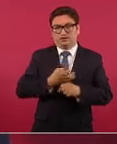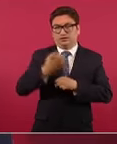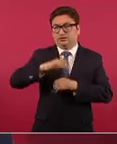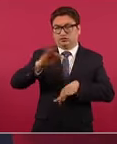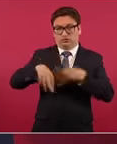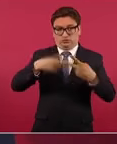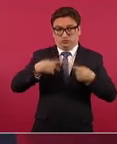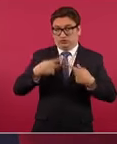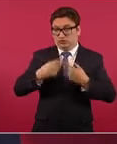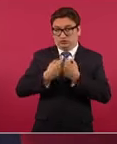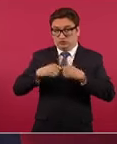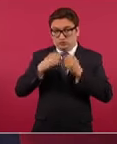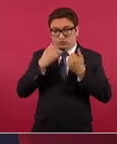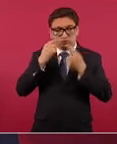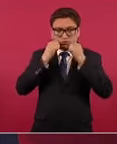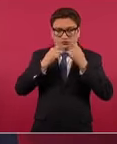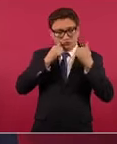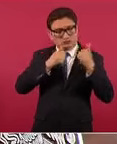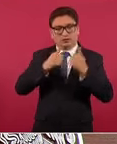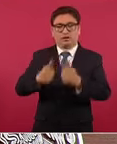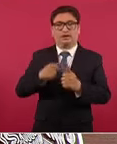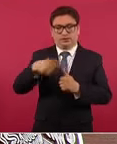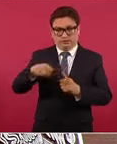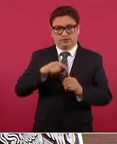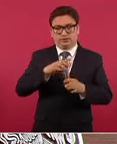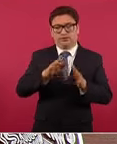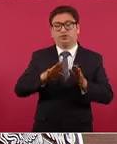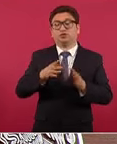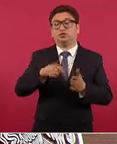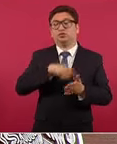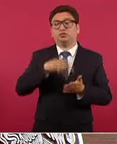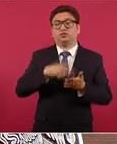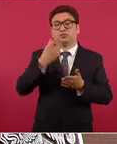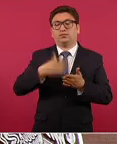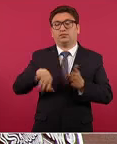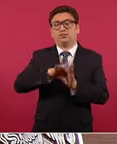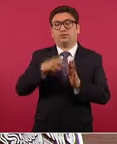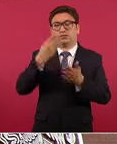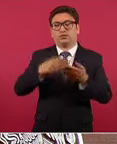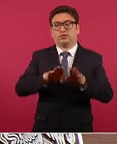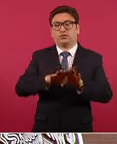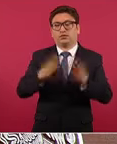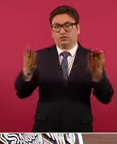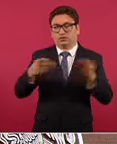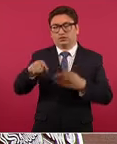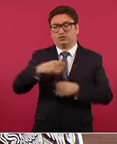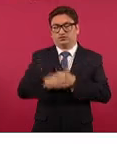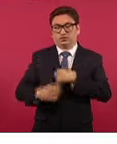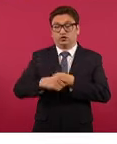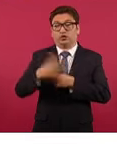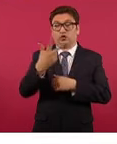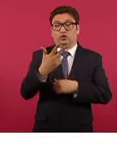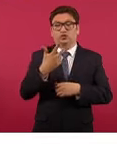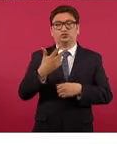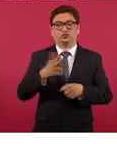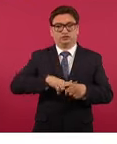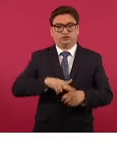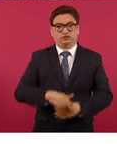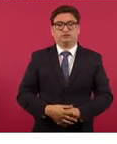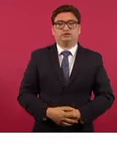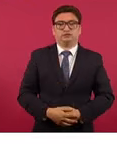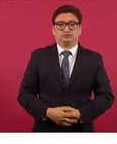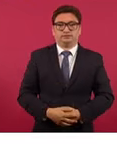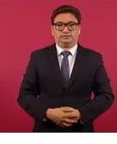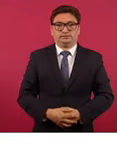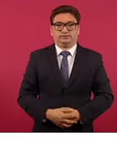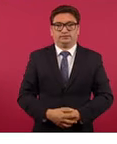social ya están funcionando todos sus quirófanos desde que arrancó esta ampliación han sido 8 hospitales que se